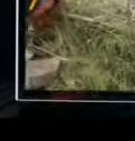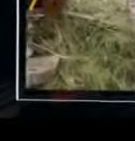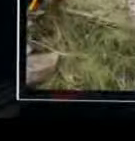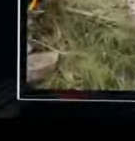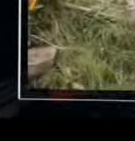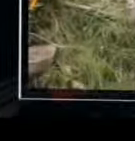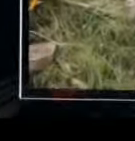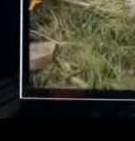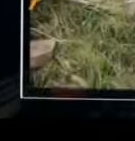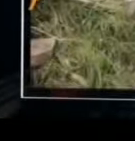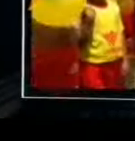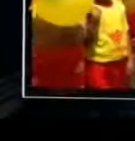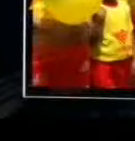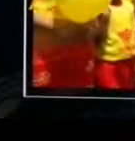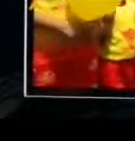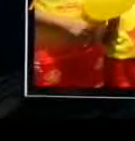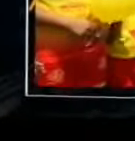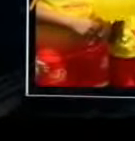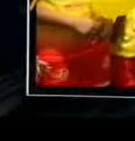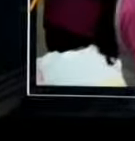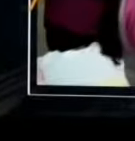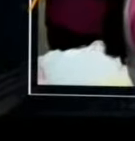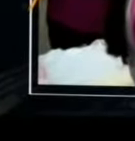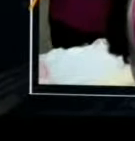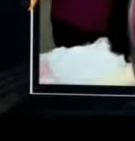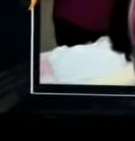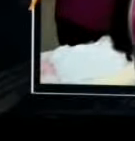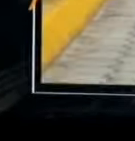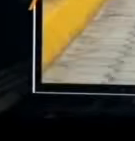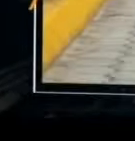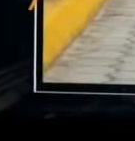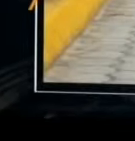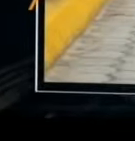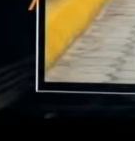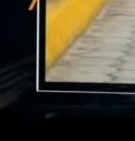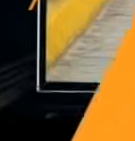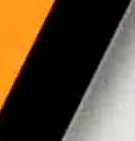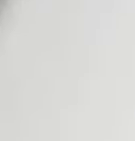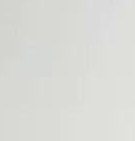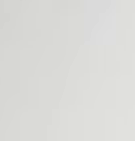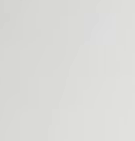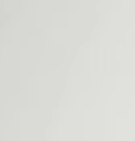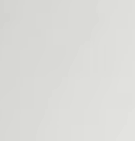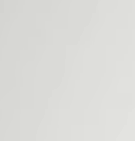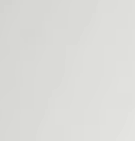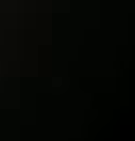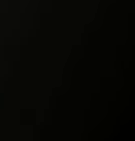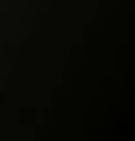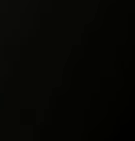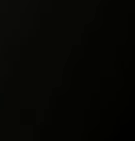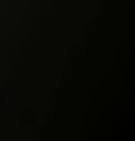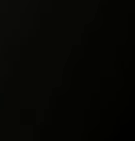las 8:30 de la mañana y su reprise todos los sábados a las 14 horas.